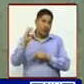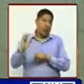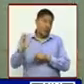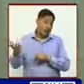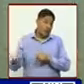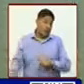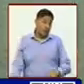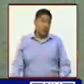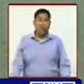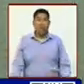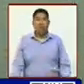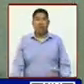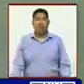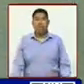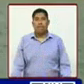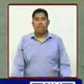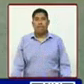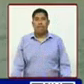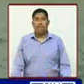centígrados.